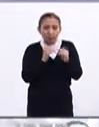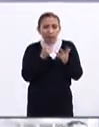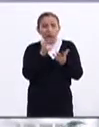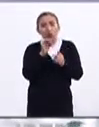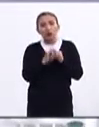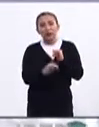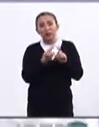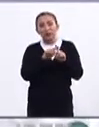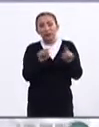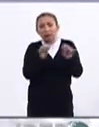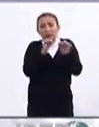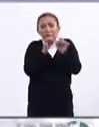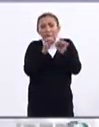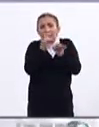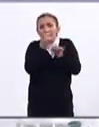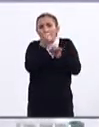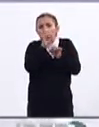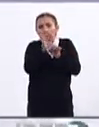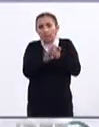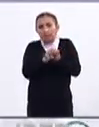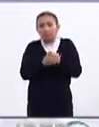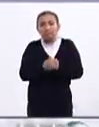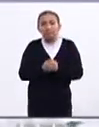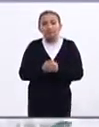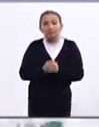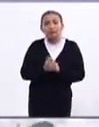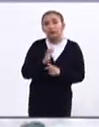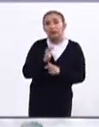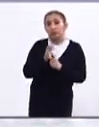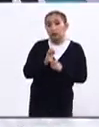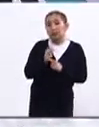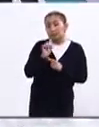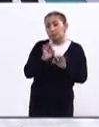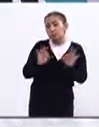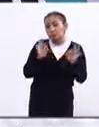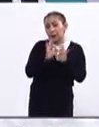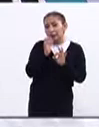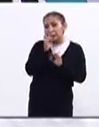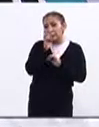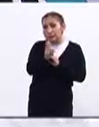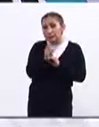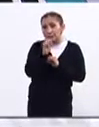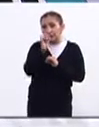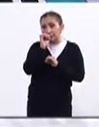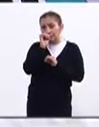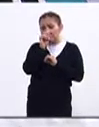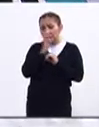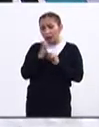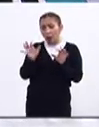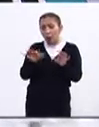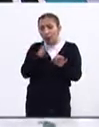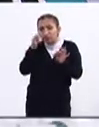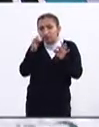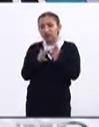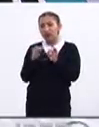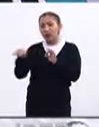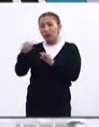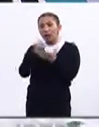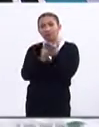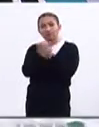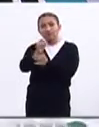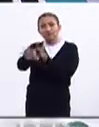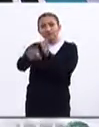al final la diferencia fue de poco más de 6%. Entonces, sí es importante señalar que la consolidación de la